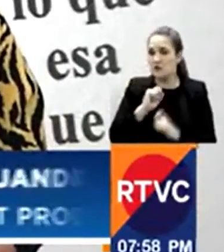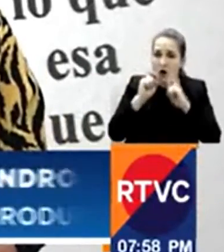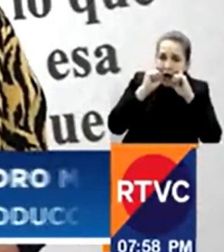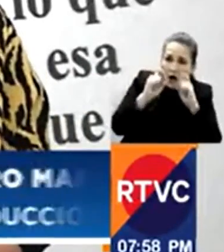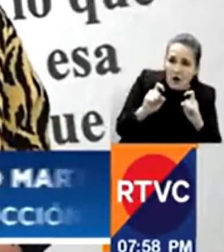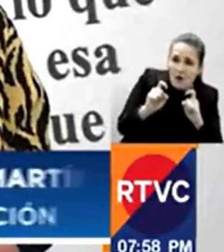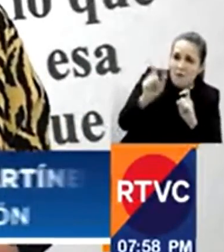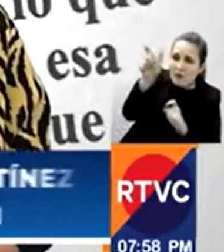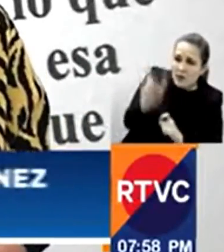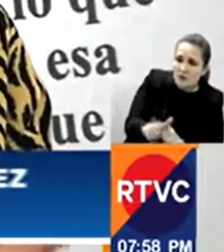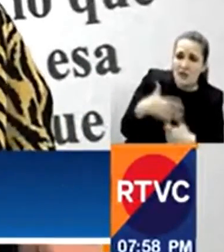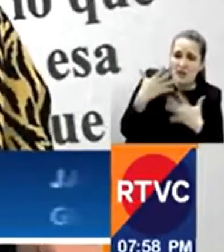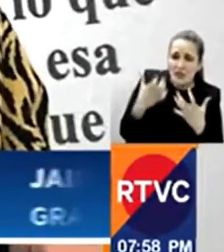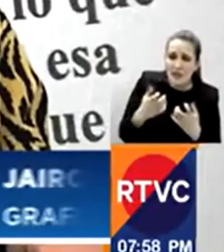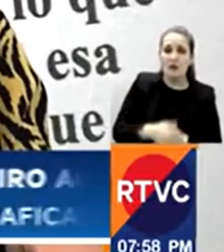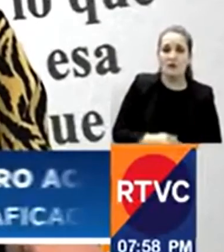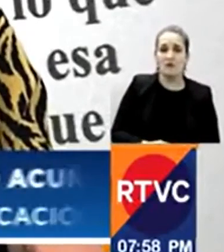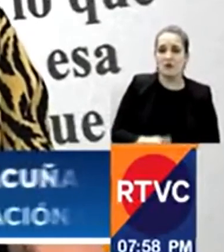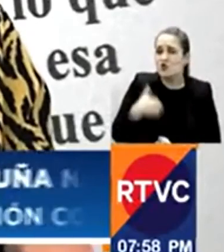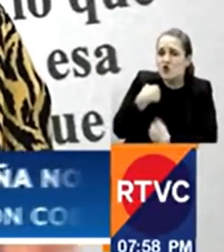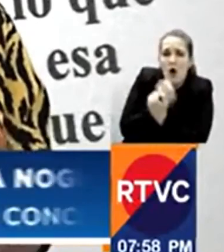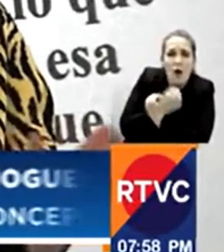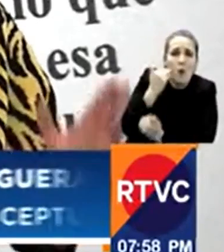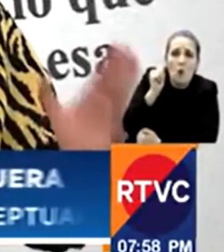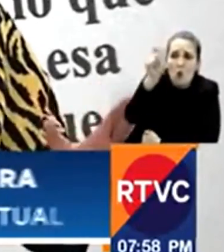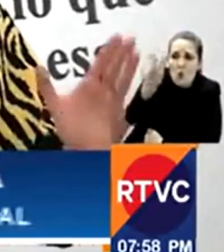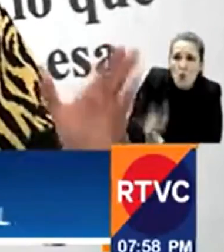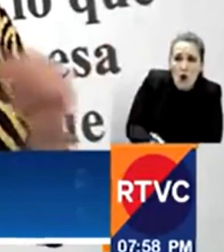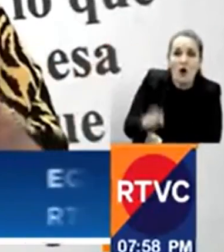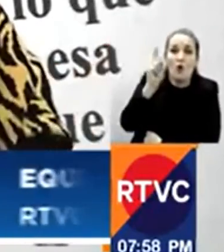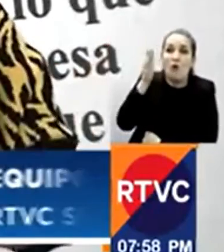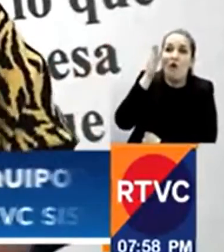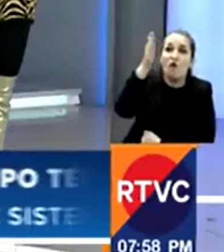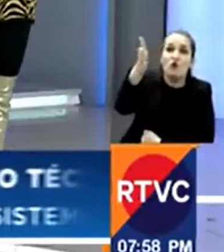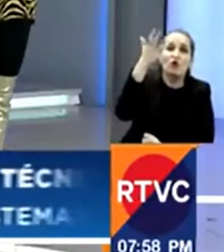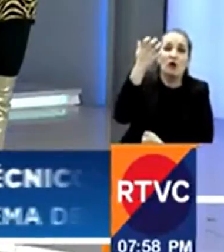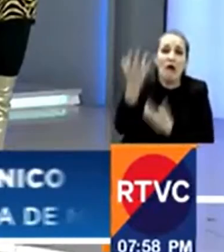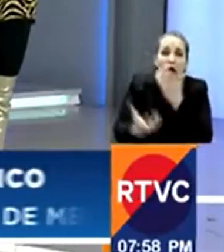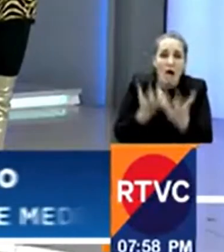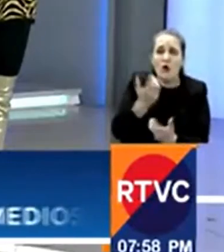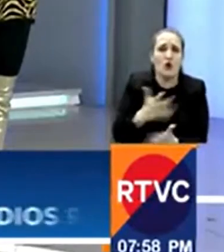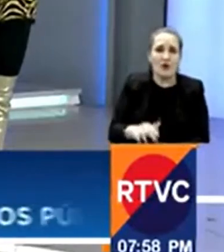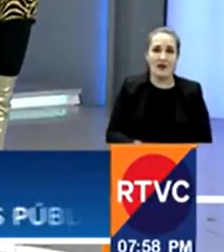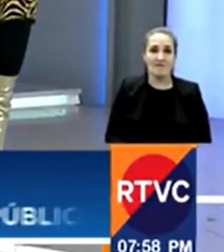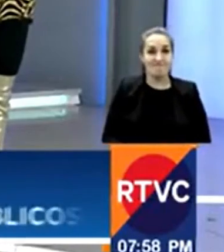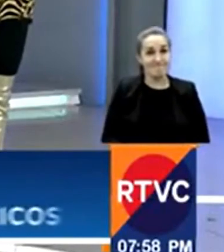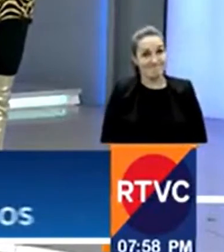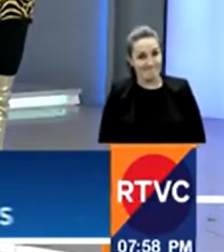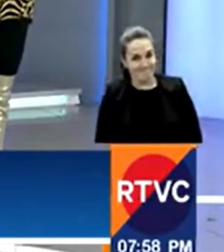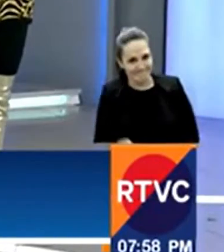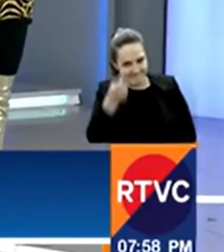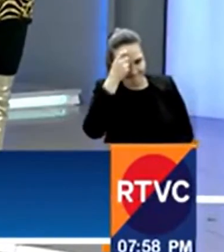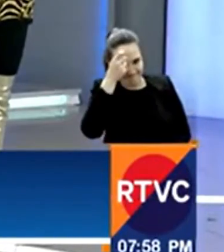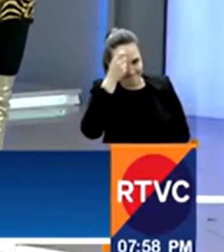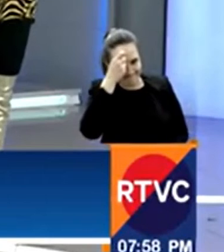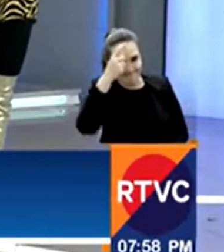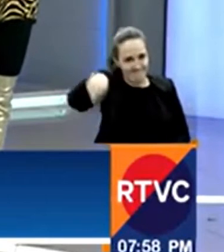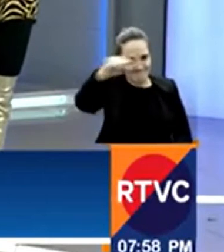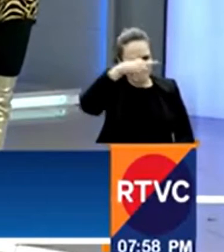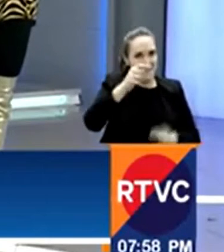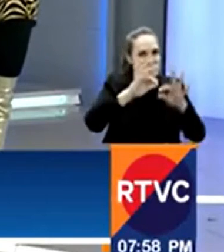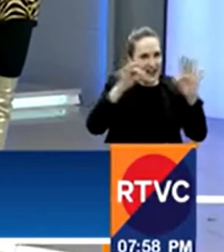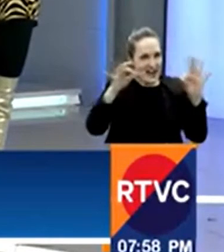a lo que espero. Otto, amo a esa mujer y no espero que sepa cómo hervir agua. Apréndanselos de memoria, compártanlos